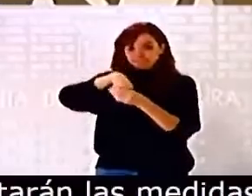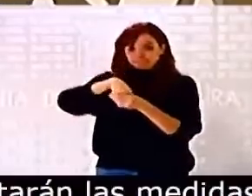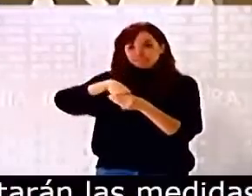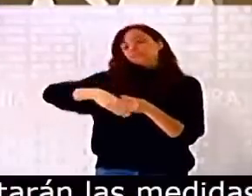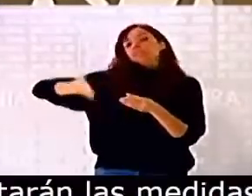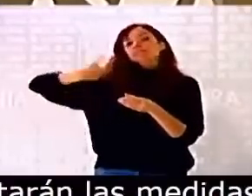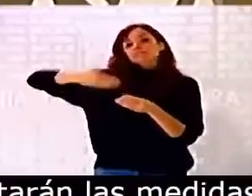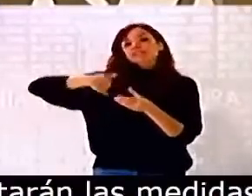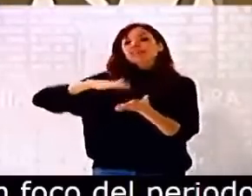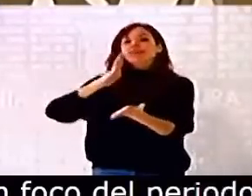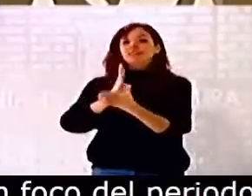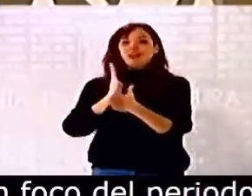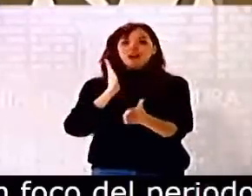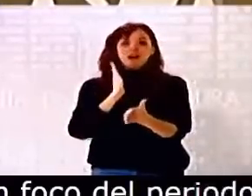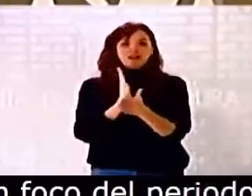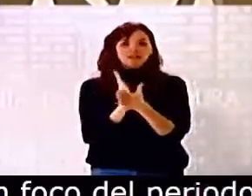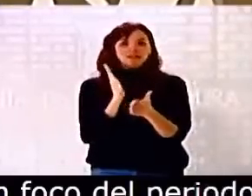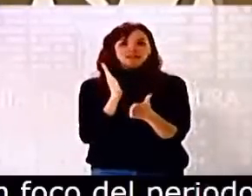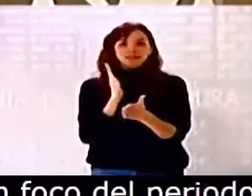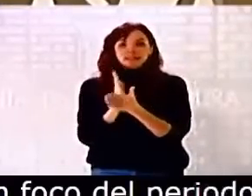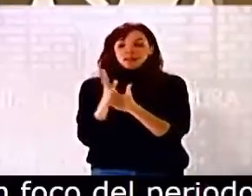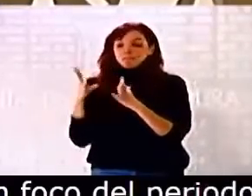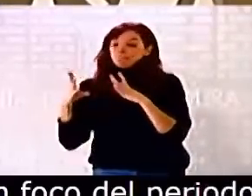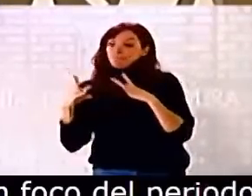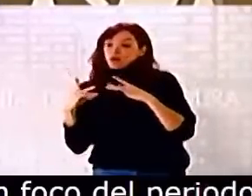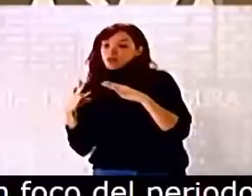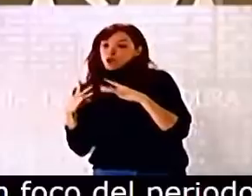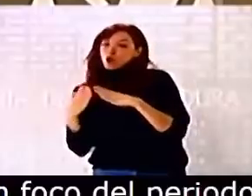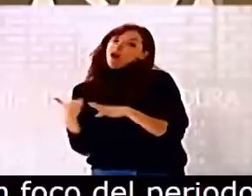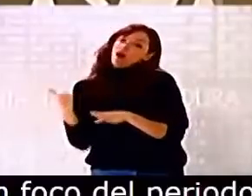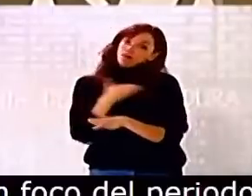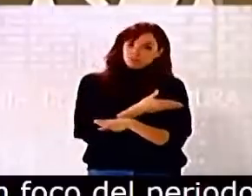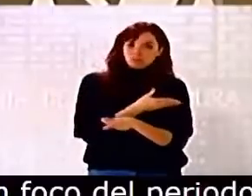periodo lectivo anterior a que se produjesen las vacaciones de Navidad.